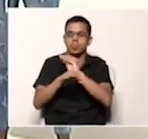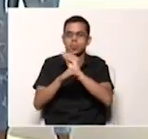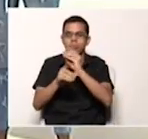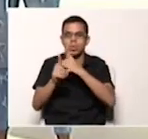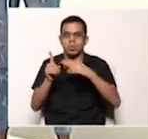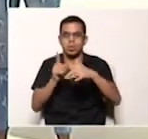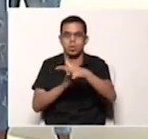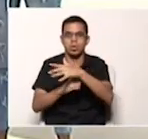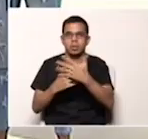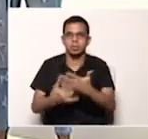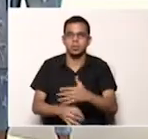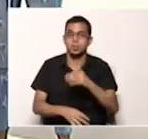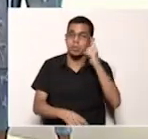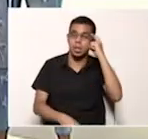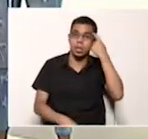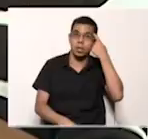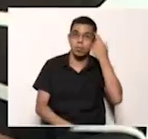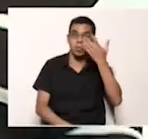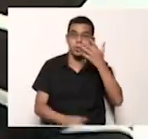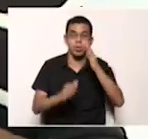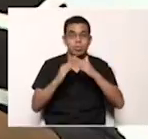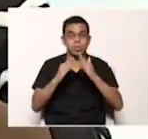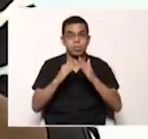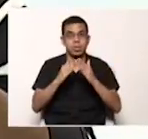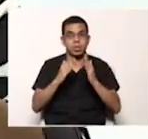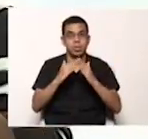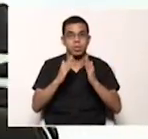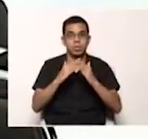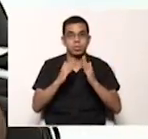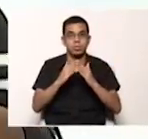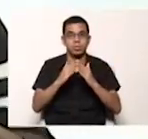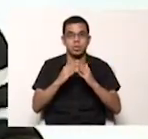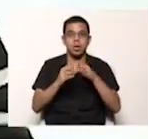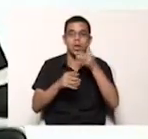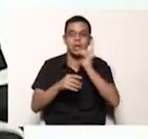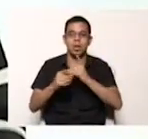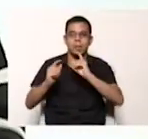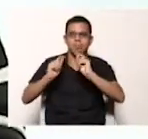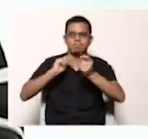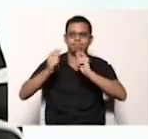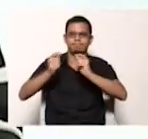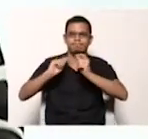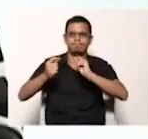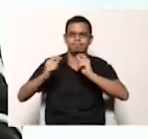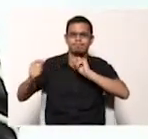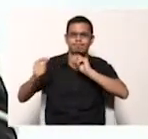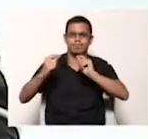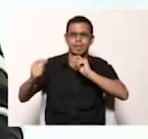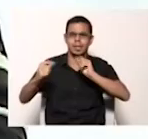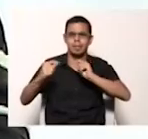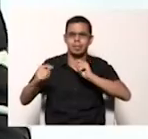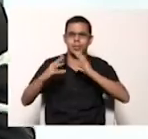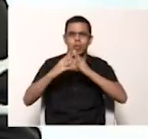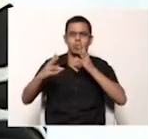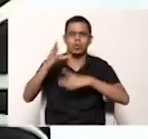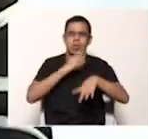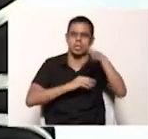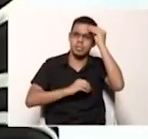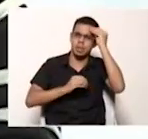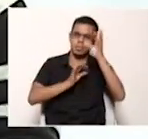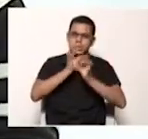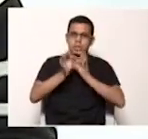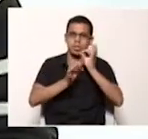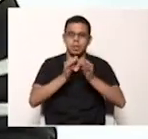y también recordarles en casa de que deben socializar todo esto, tomando en cuenta también los aspectos y llevarlos hacia